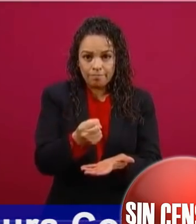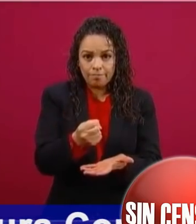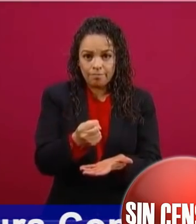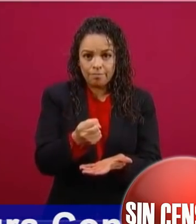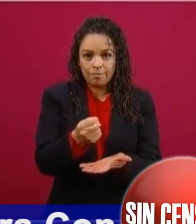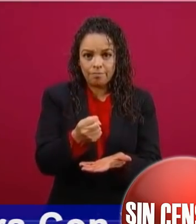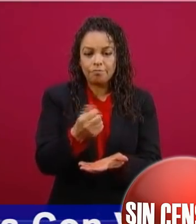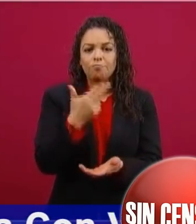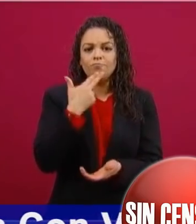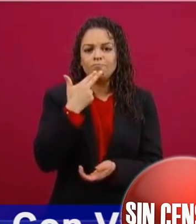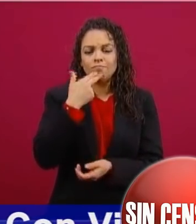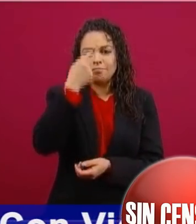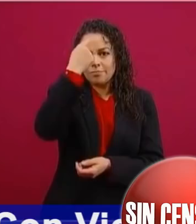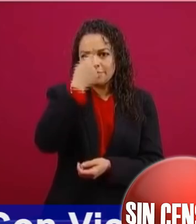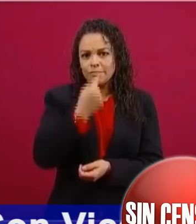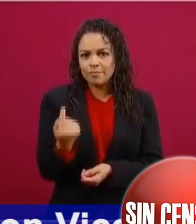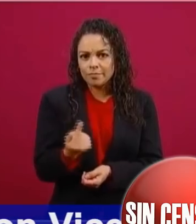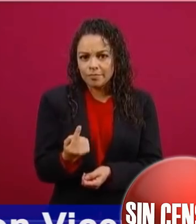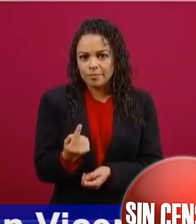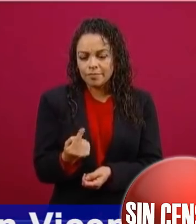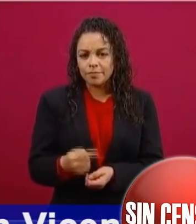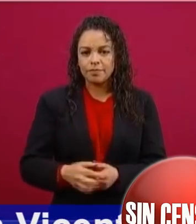pues ir